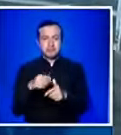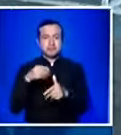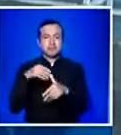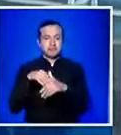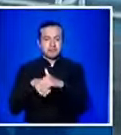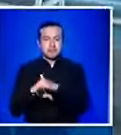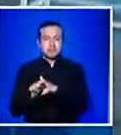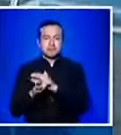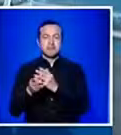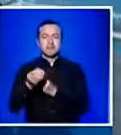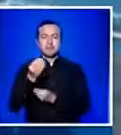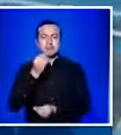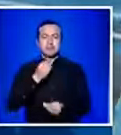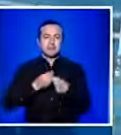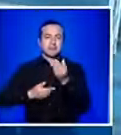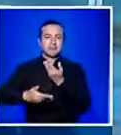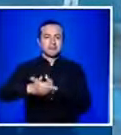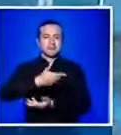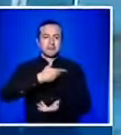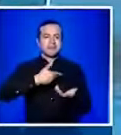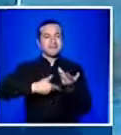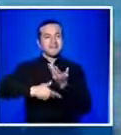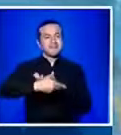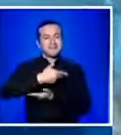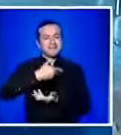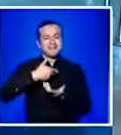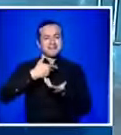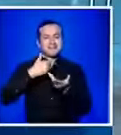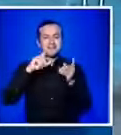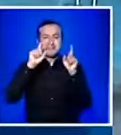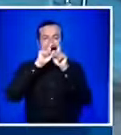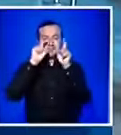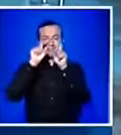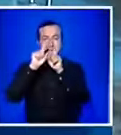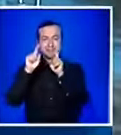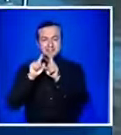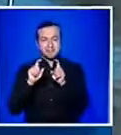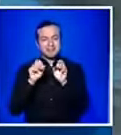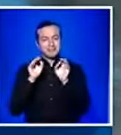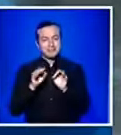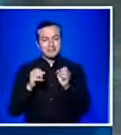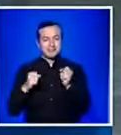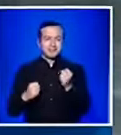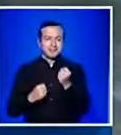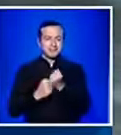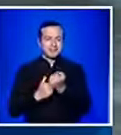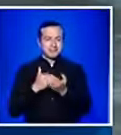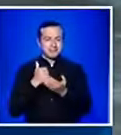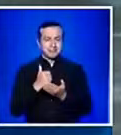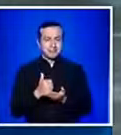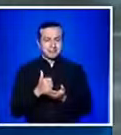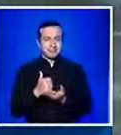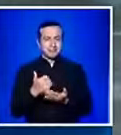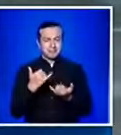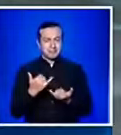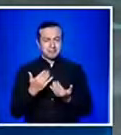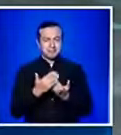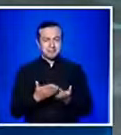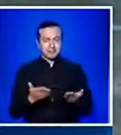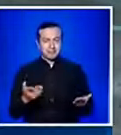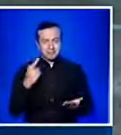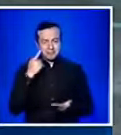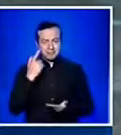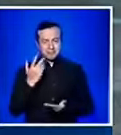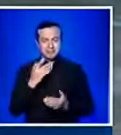compartir incluso con las personas, ¿no? Con los empresarios que también hacen posible pues esta labor el día de hoy. Miren ustedes